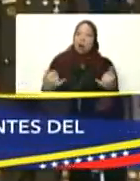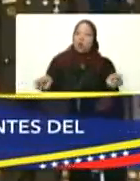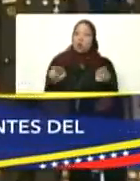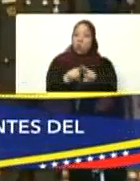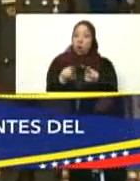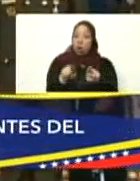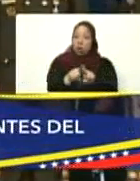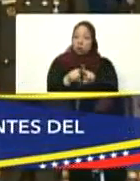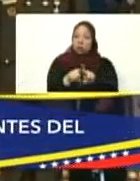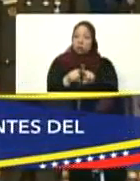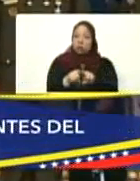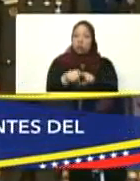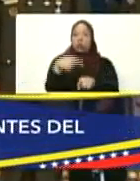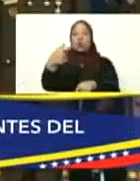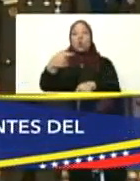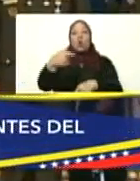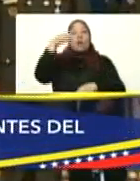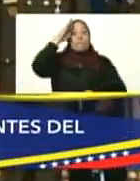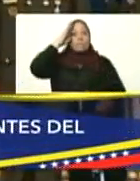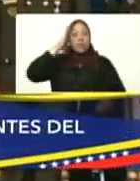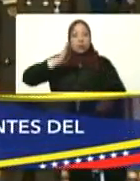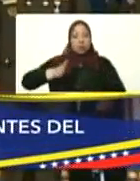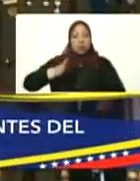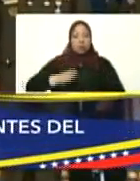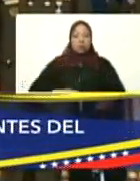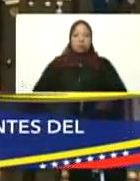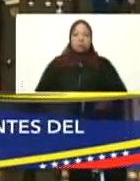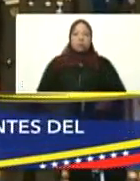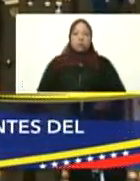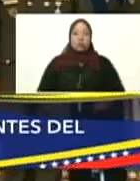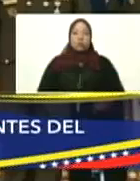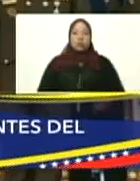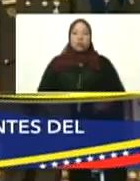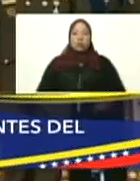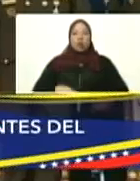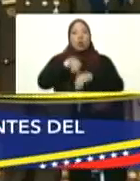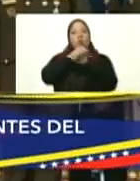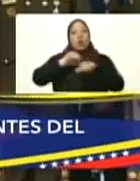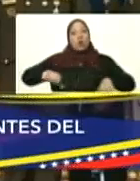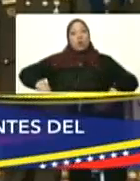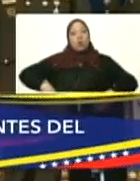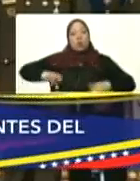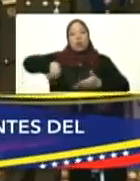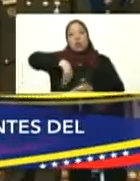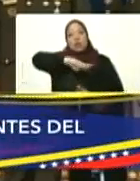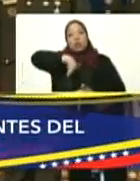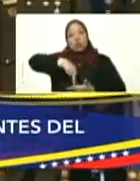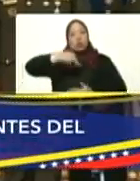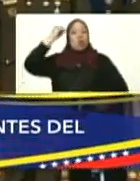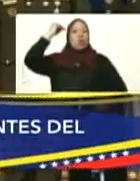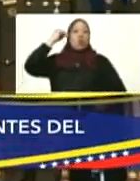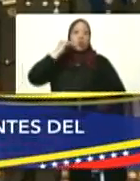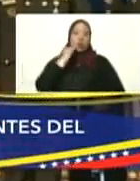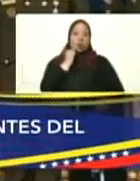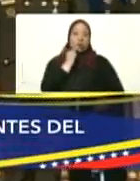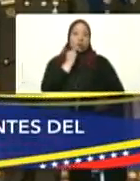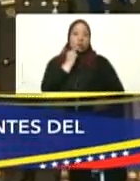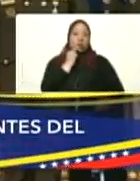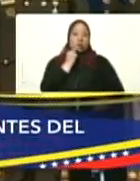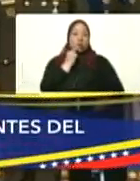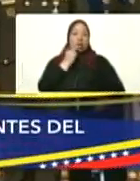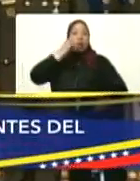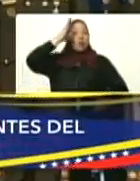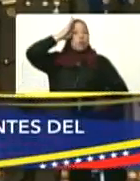comandantes del Ejército, de la Guardia Nacional Bolivariana y de la